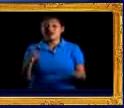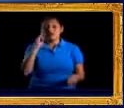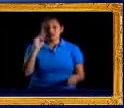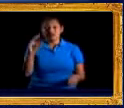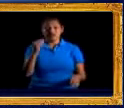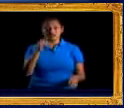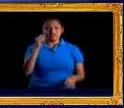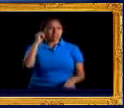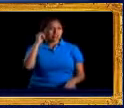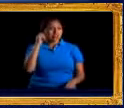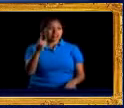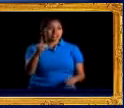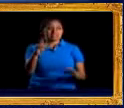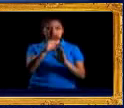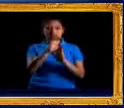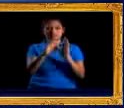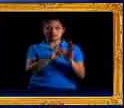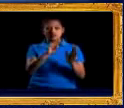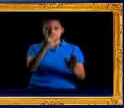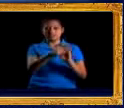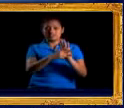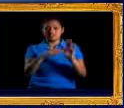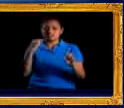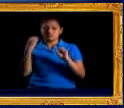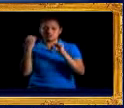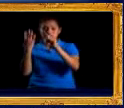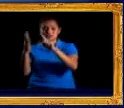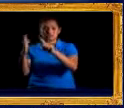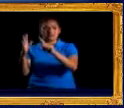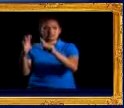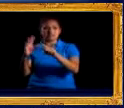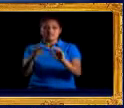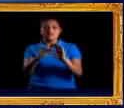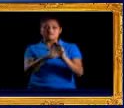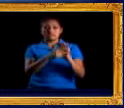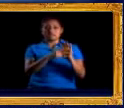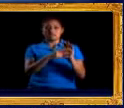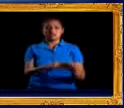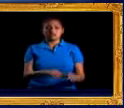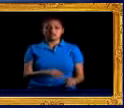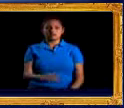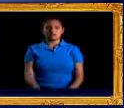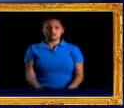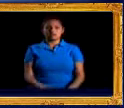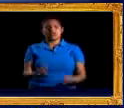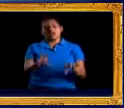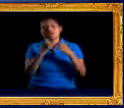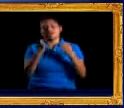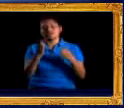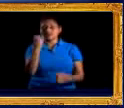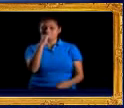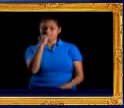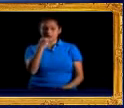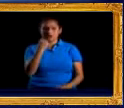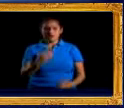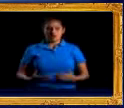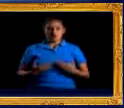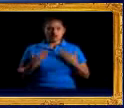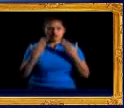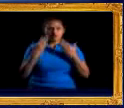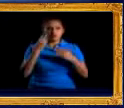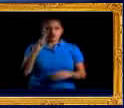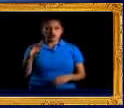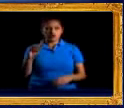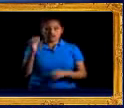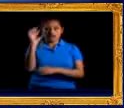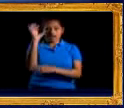de Génesis, capítulo 3, verso 6, versión Reina Valera. Entonces la mujer vio que el árbol